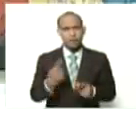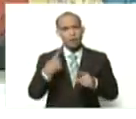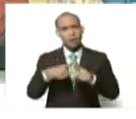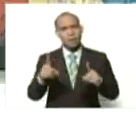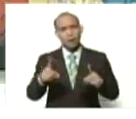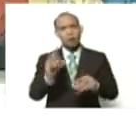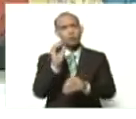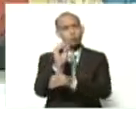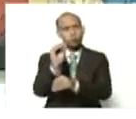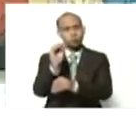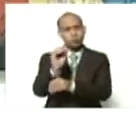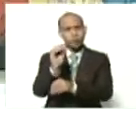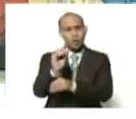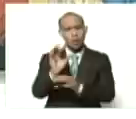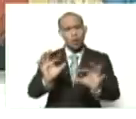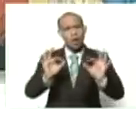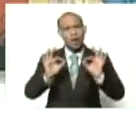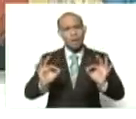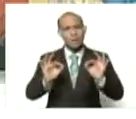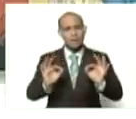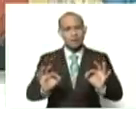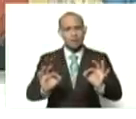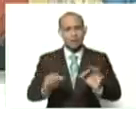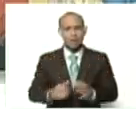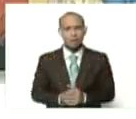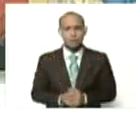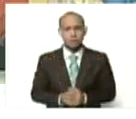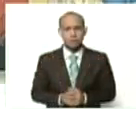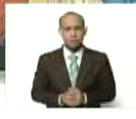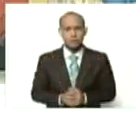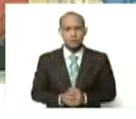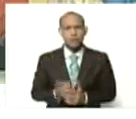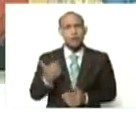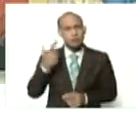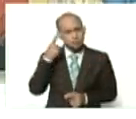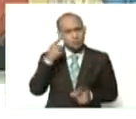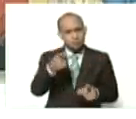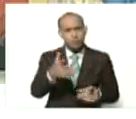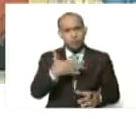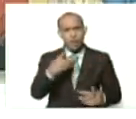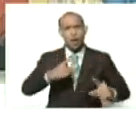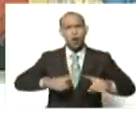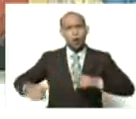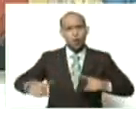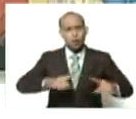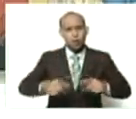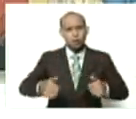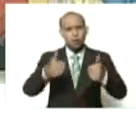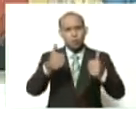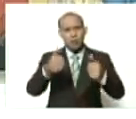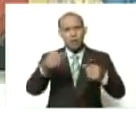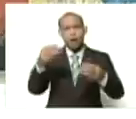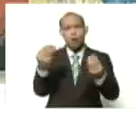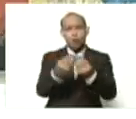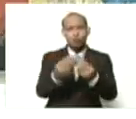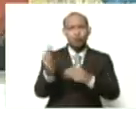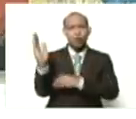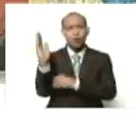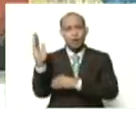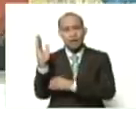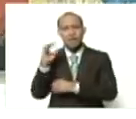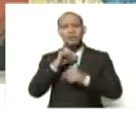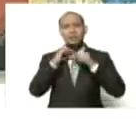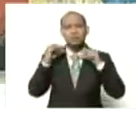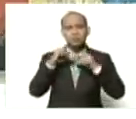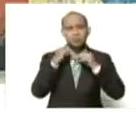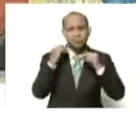con cuidados especiales. Por eso quería que se coordine bien con las iglesias, con los curas de parroquia,